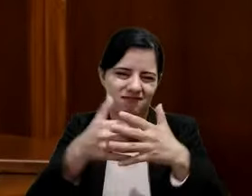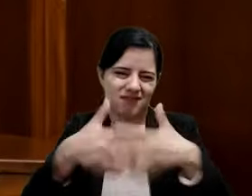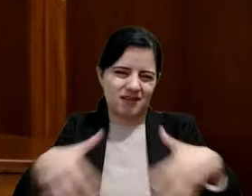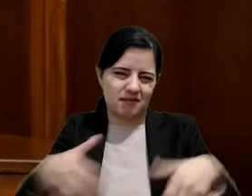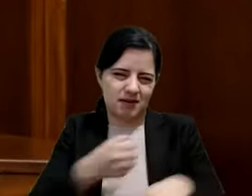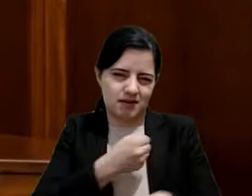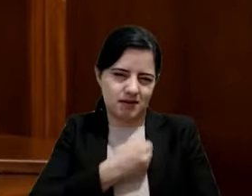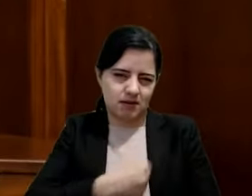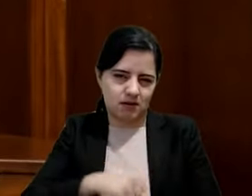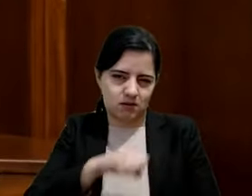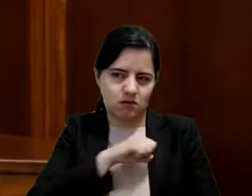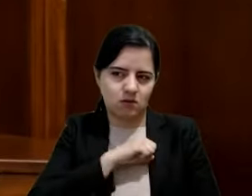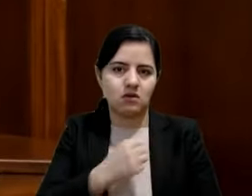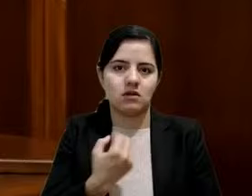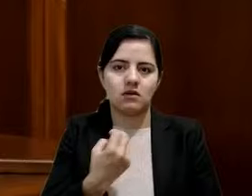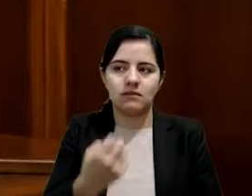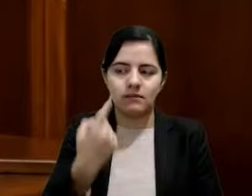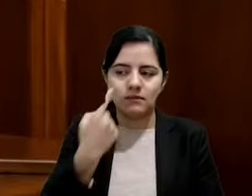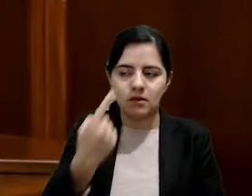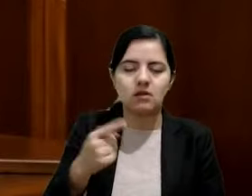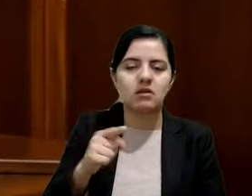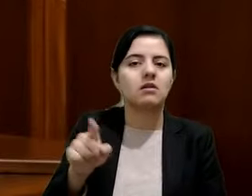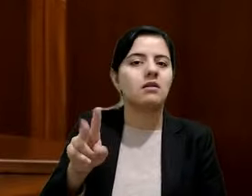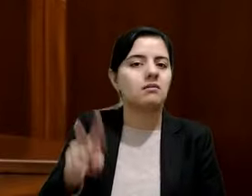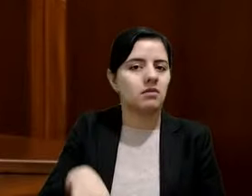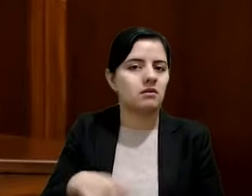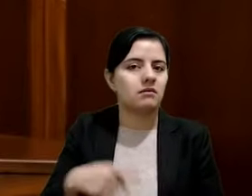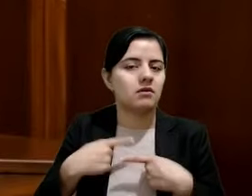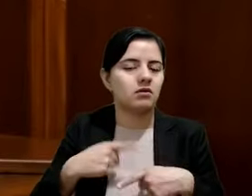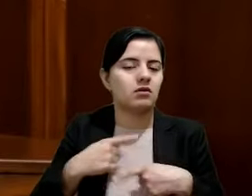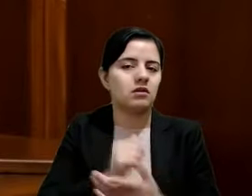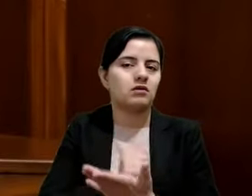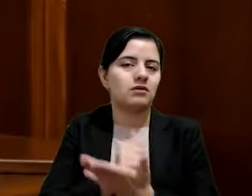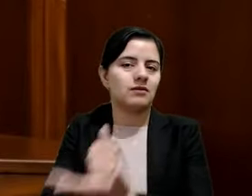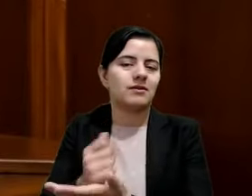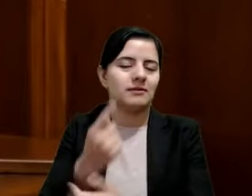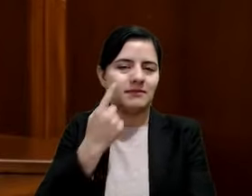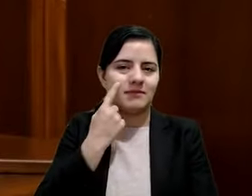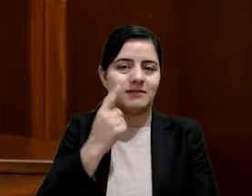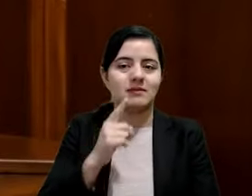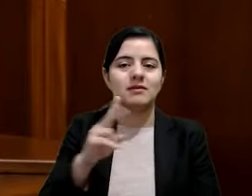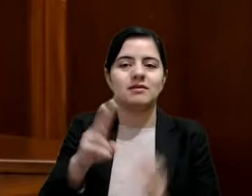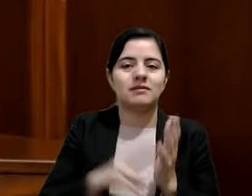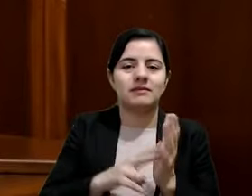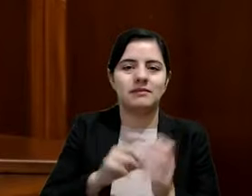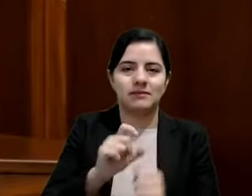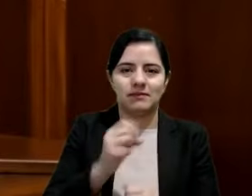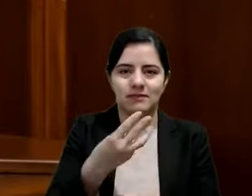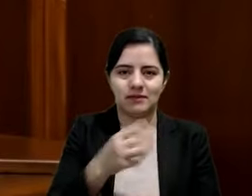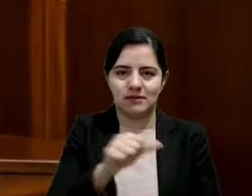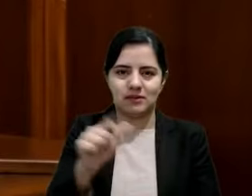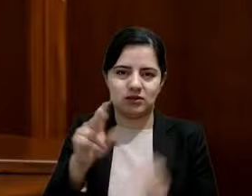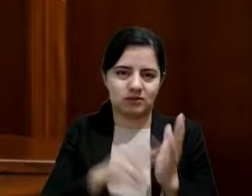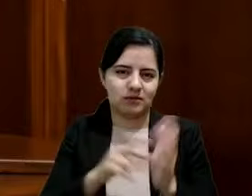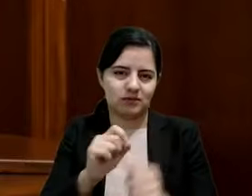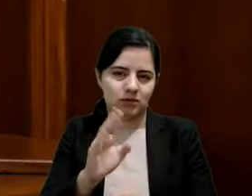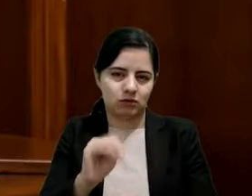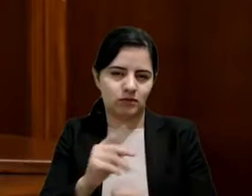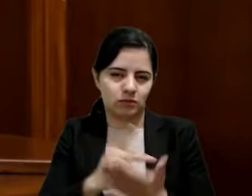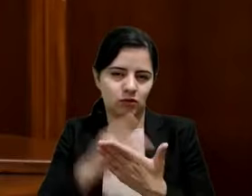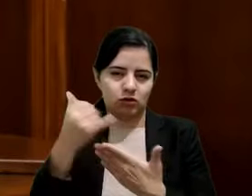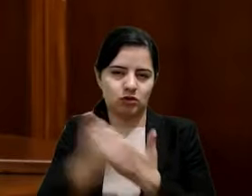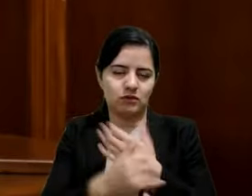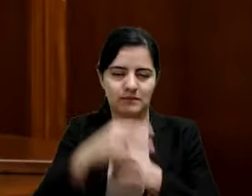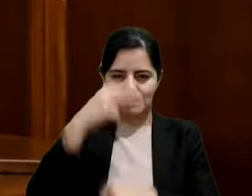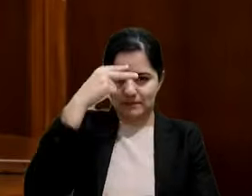plan de desarrollo Estatal de México 2329 en su ejercicio eh lleva algo como fundamental en el